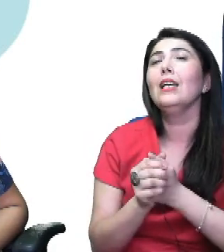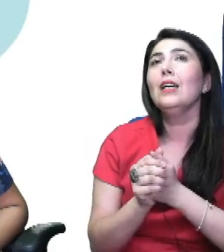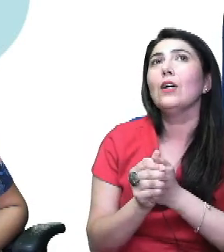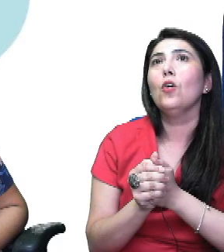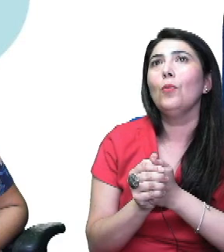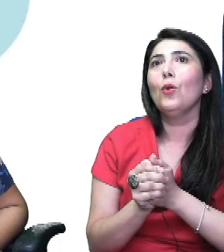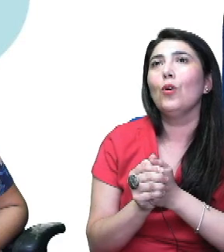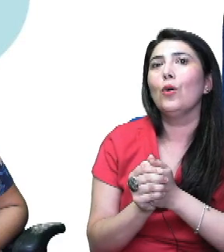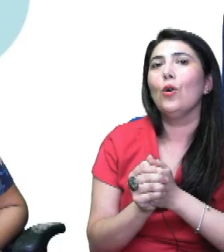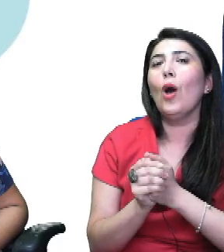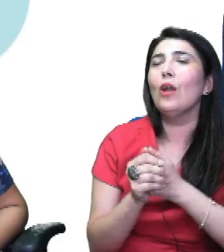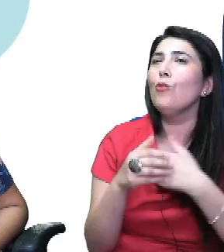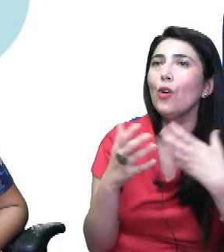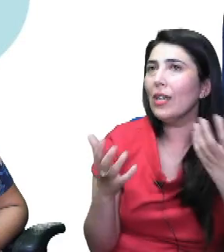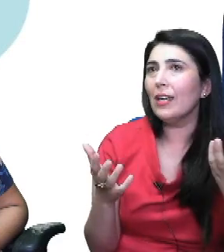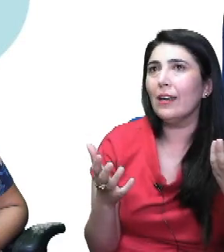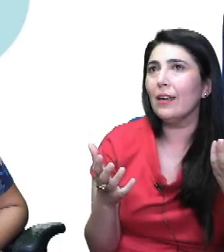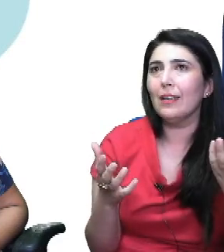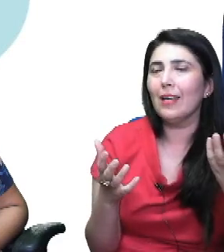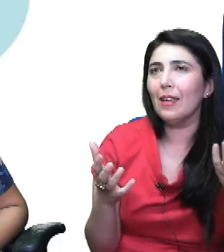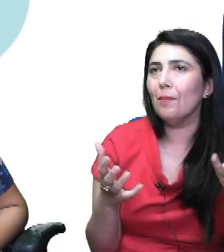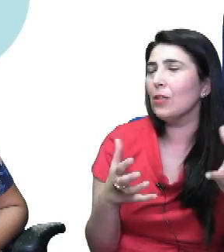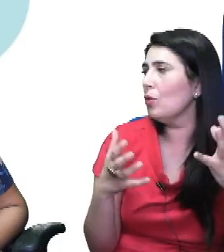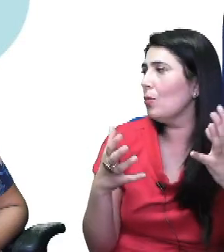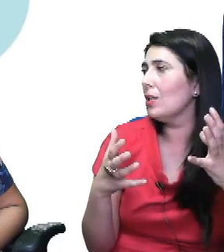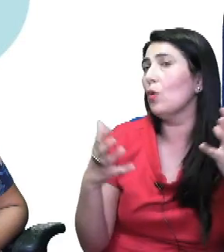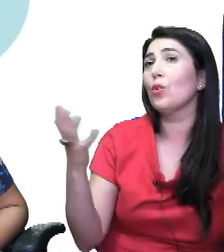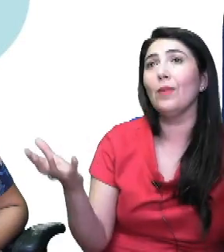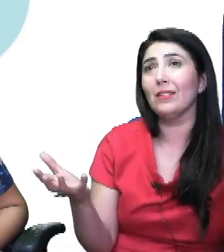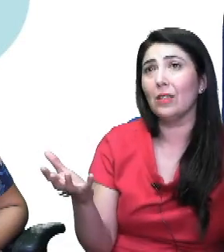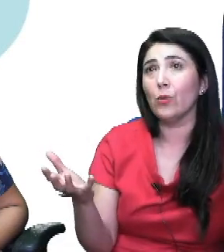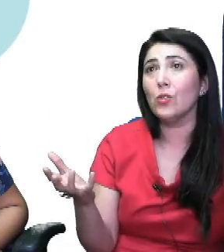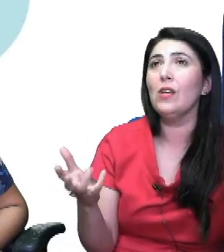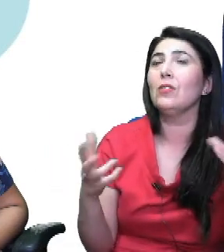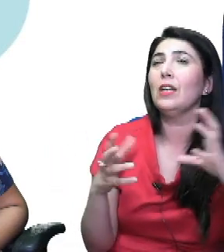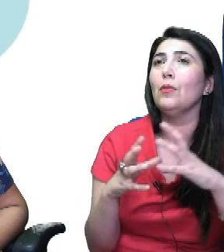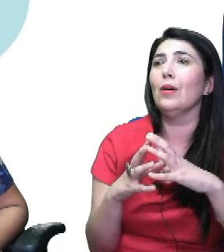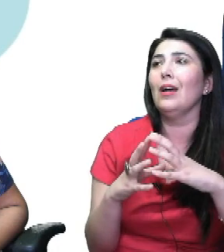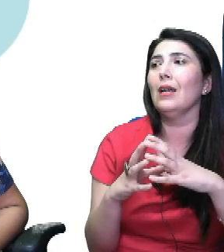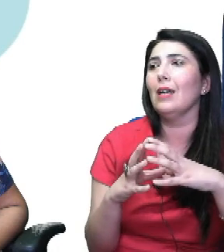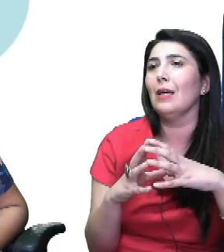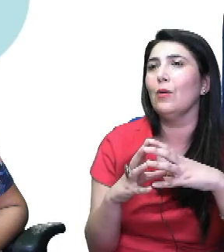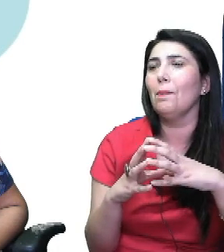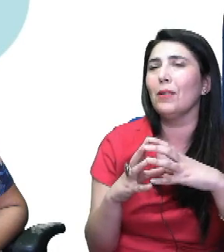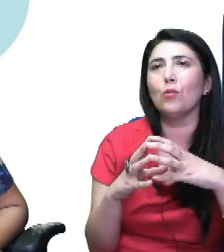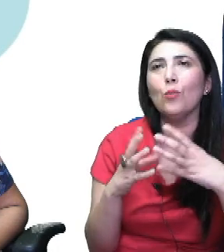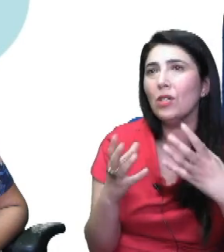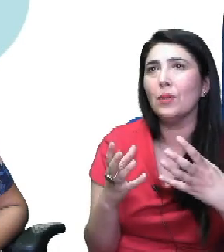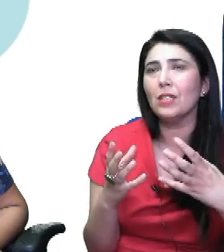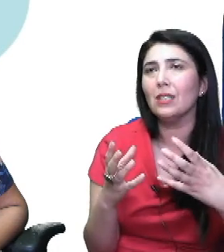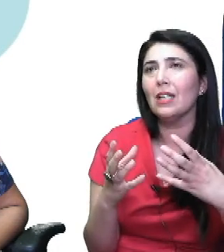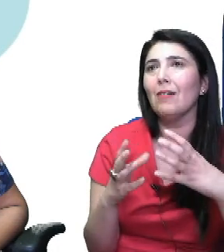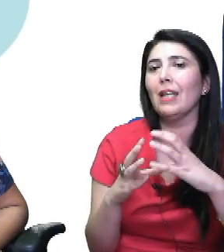2017, como los aluviones de gran impacto como el que ocurrió en Villa Santa Lucía, donde tenemos un impacto